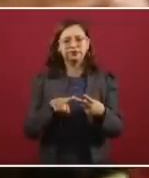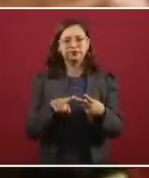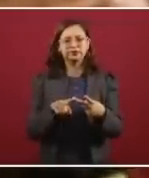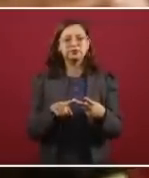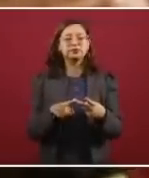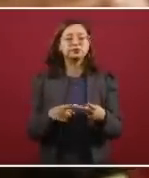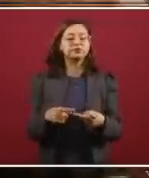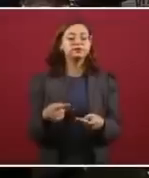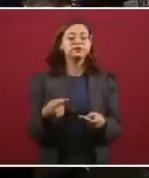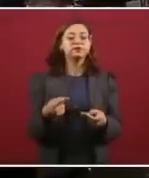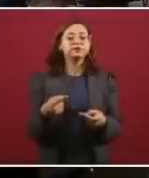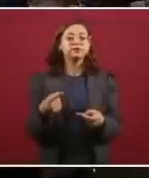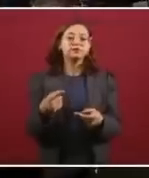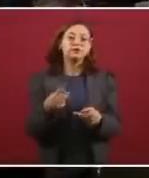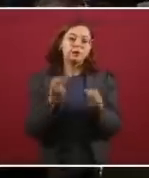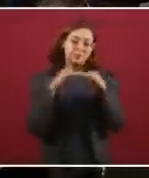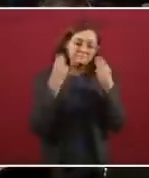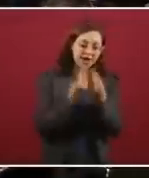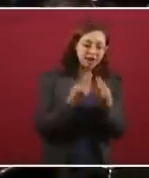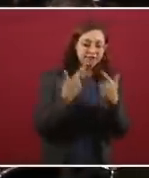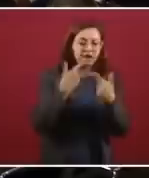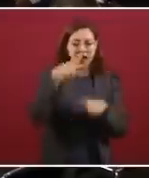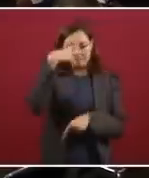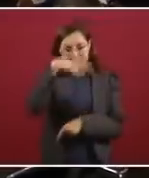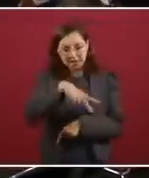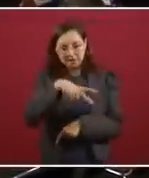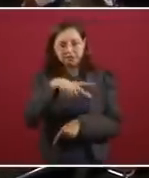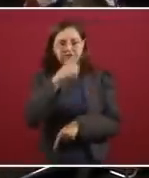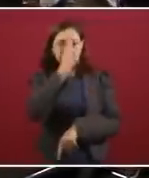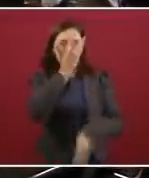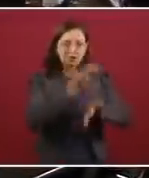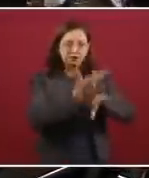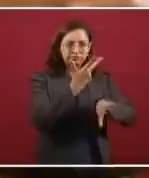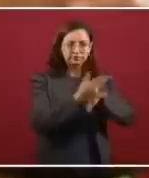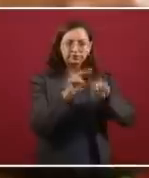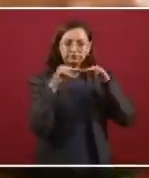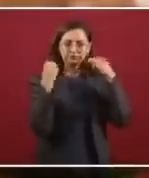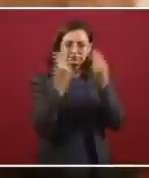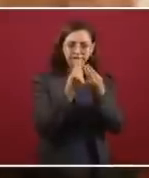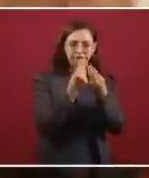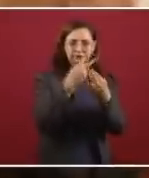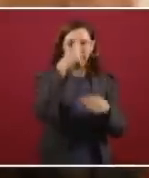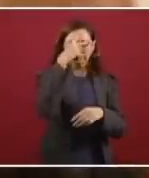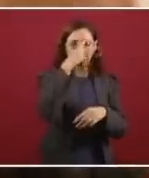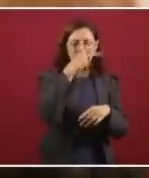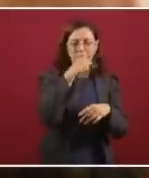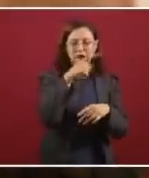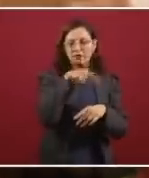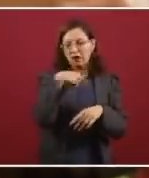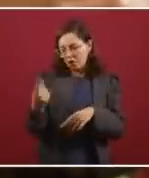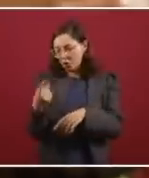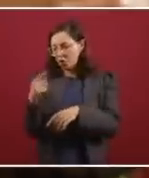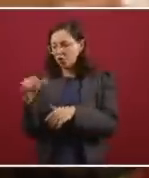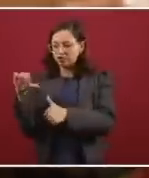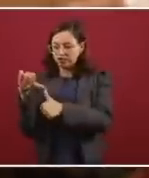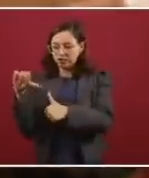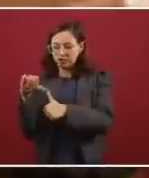los cárteles mexicanos con otras bandas criminales en Estados Unidos o en Centroamérica, por ejemplo, las Maras?